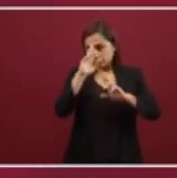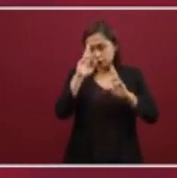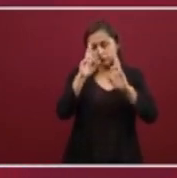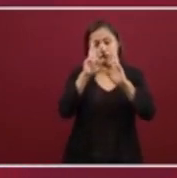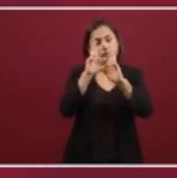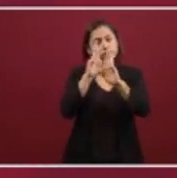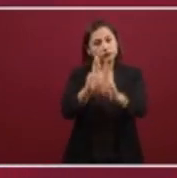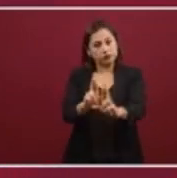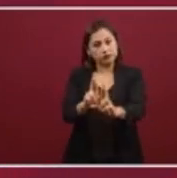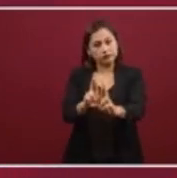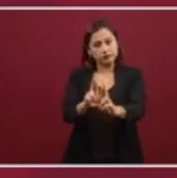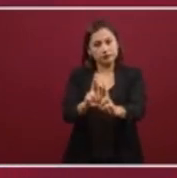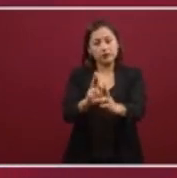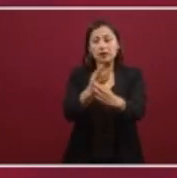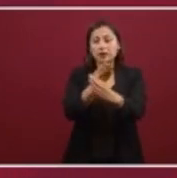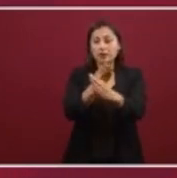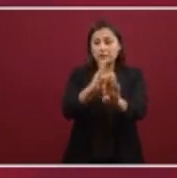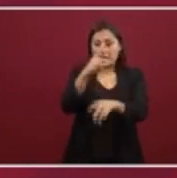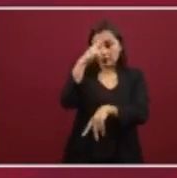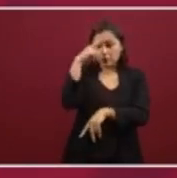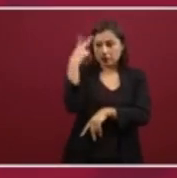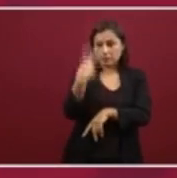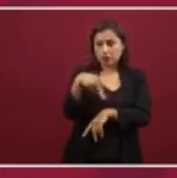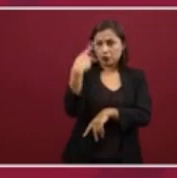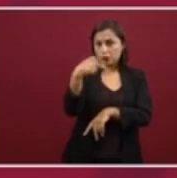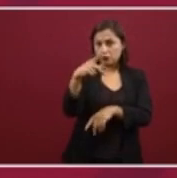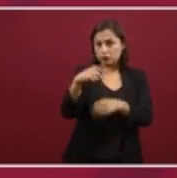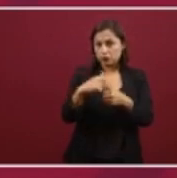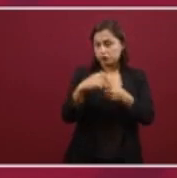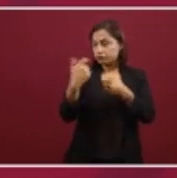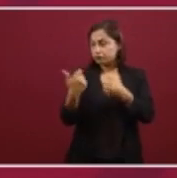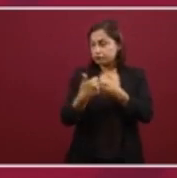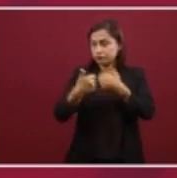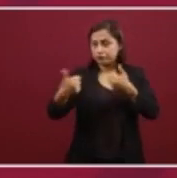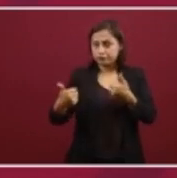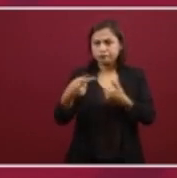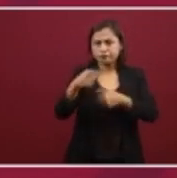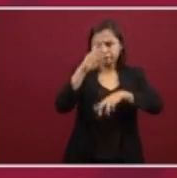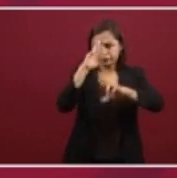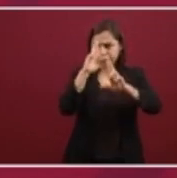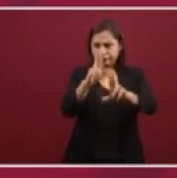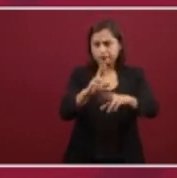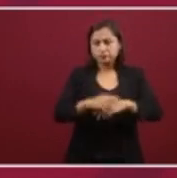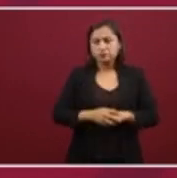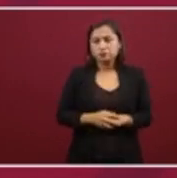autonomía del Banco de México, de